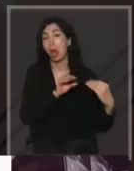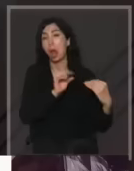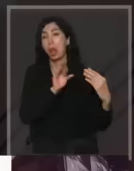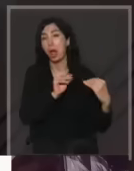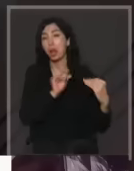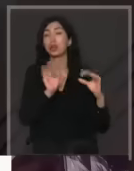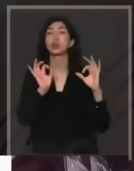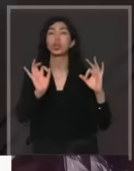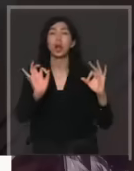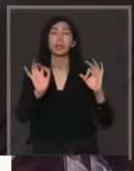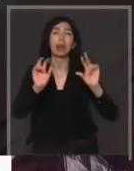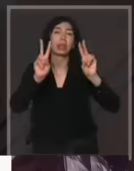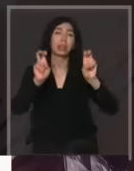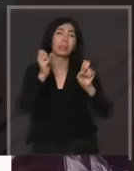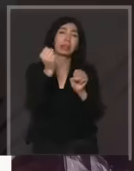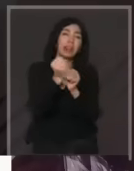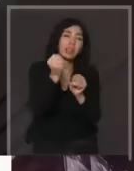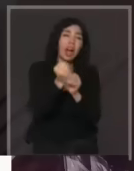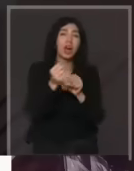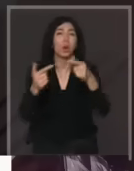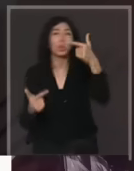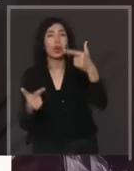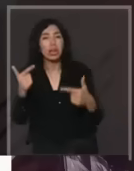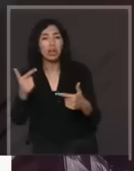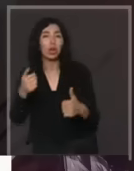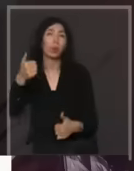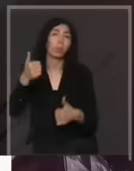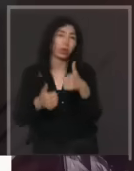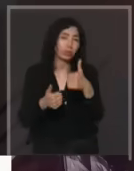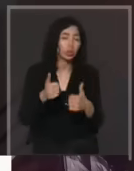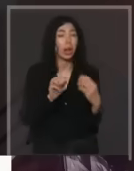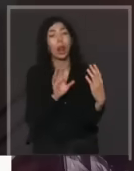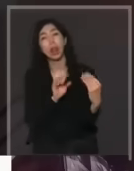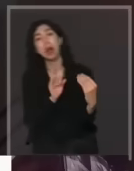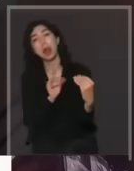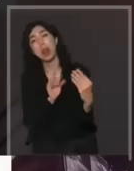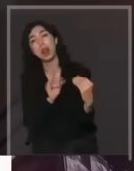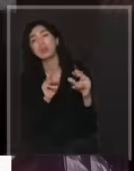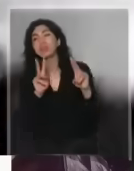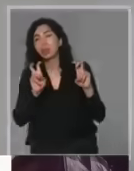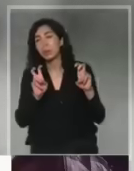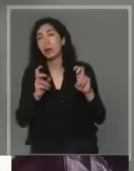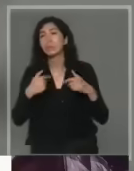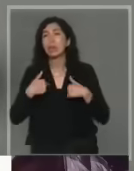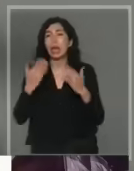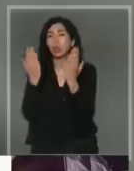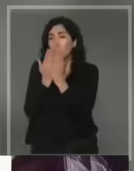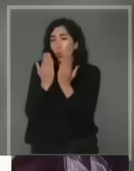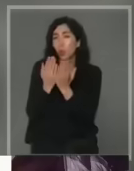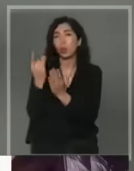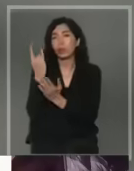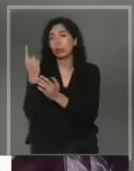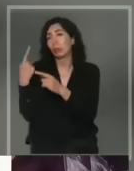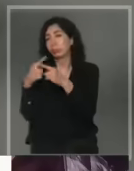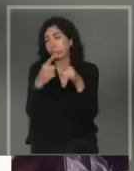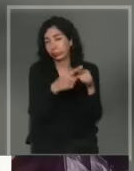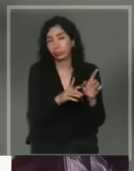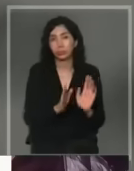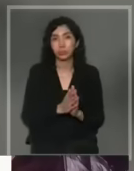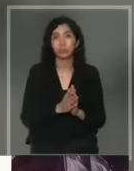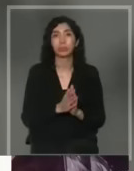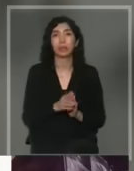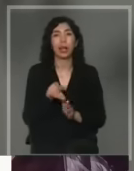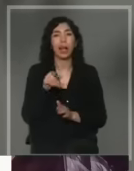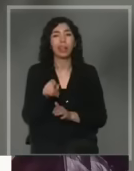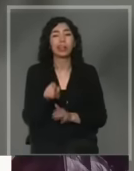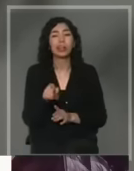temas laborales, proyecciones políticas y profesionales y, más que nada, trayectoria académica. Tuvimos a la vista el consumo en este